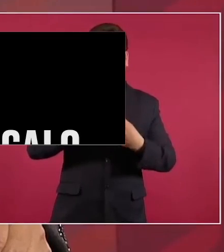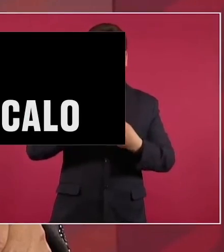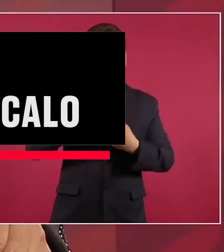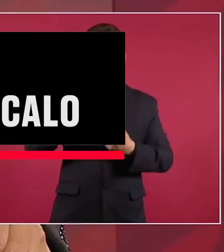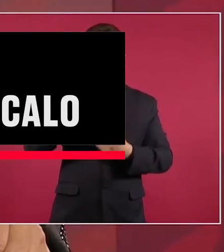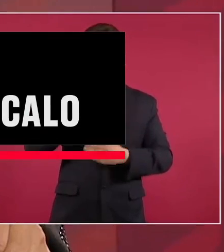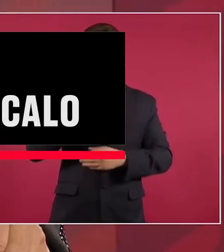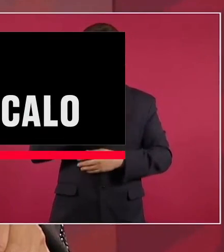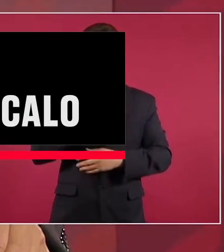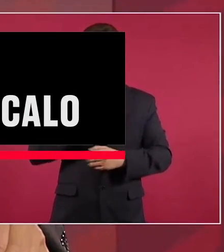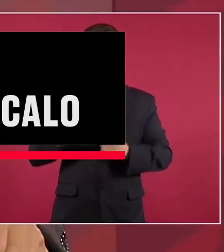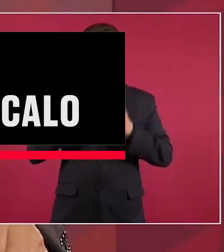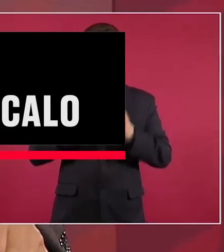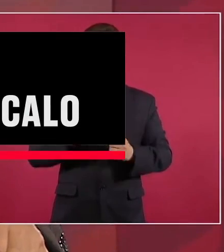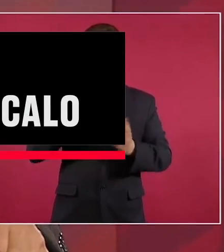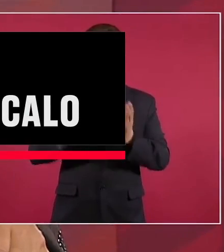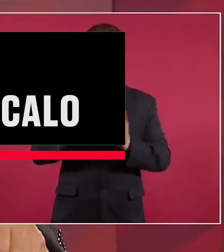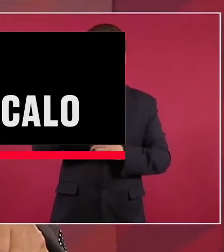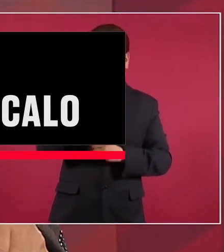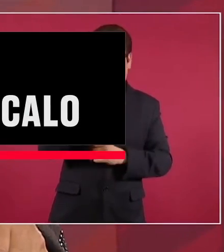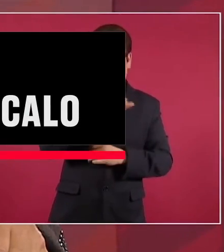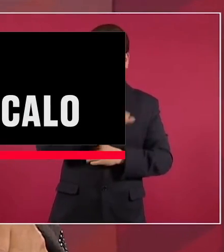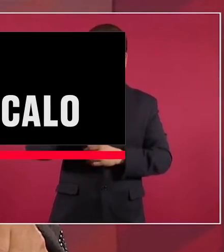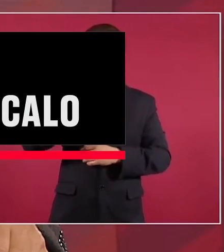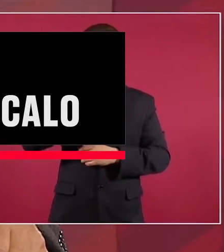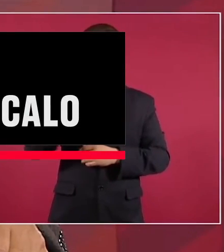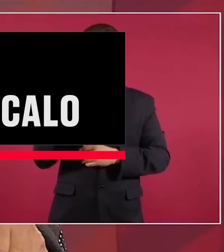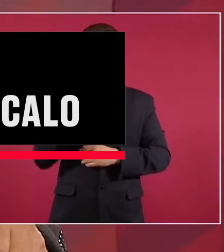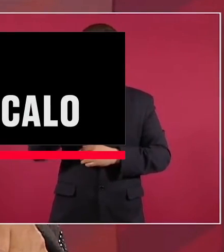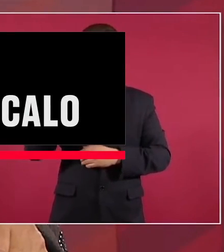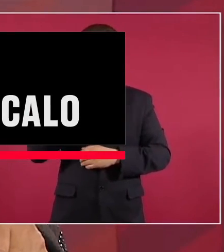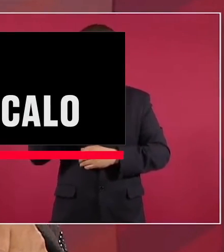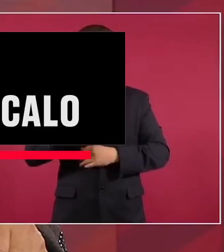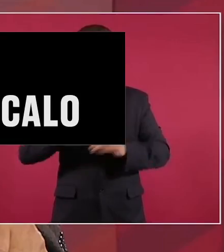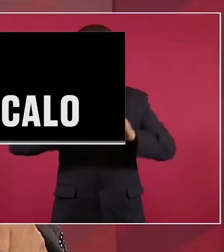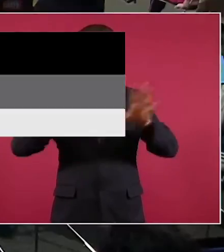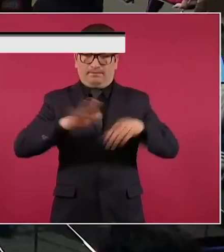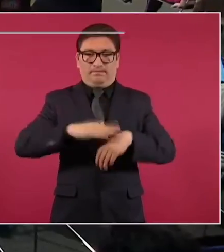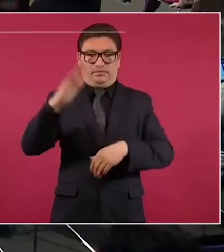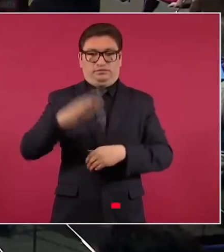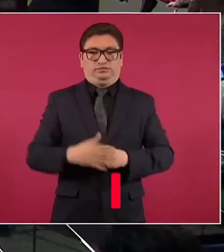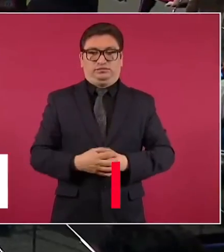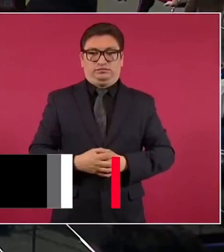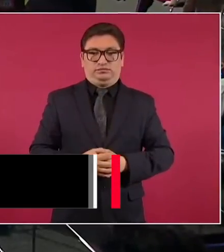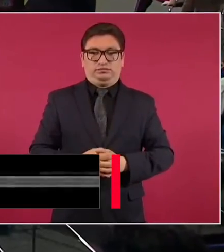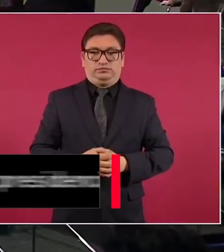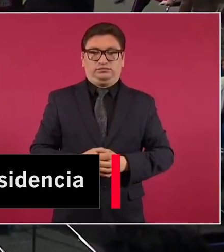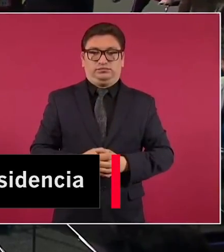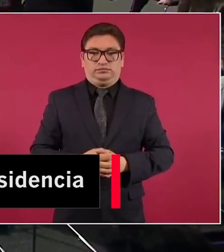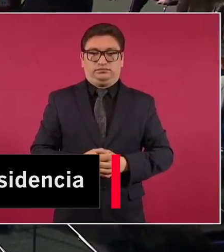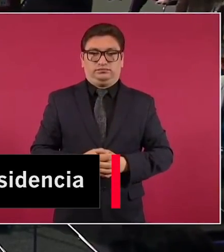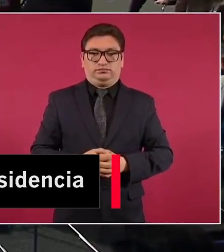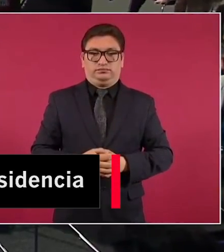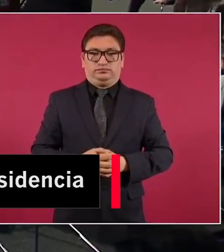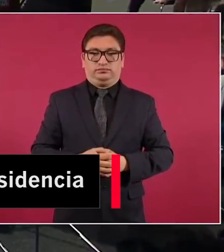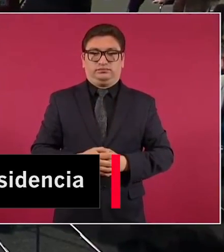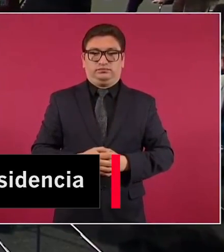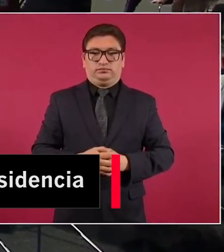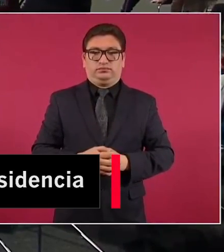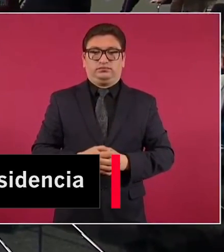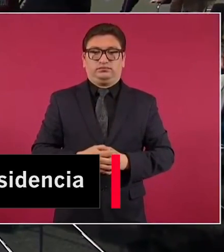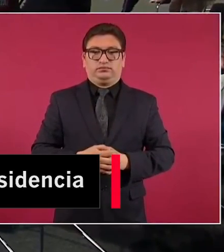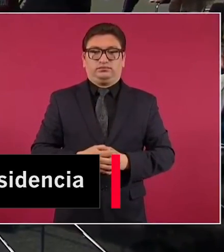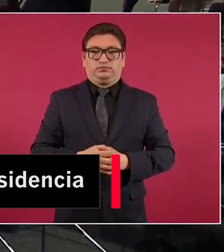si Belinda lo avala nodal puede presentarse en el Zócalo según López Obrador el presidente mexicano recordó que este